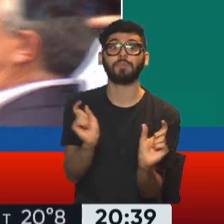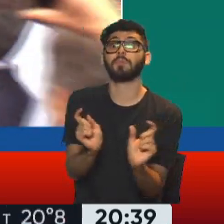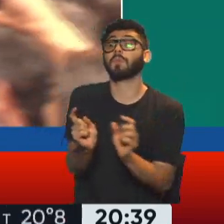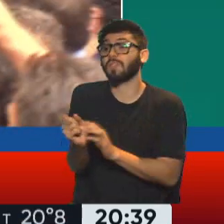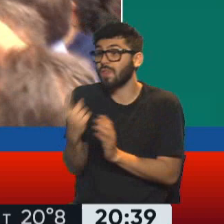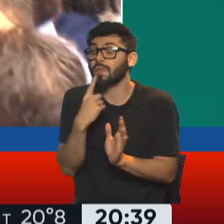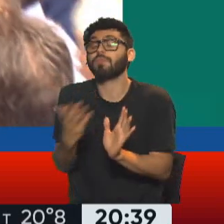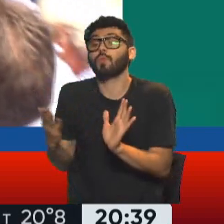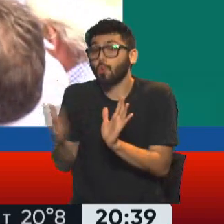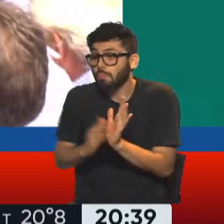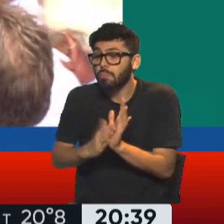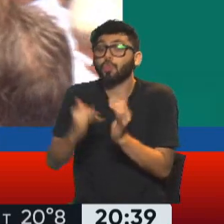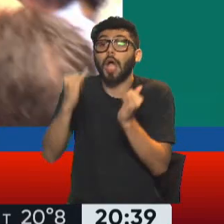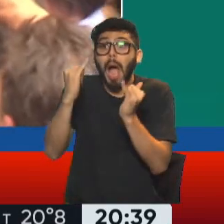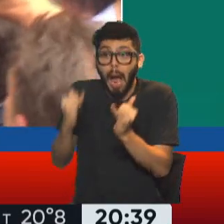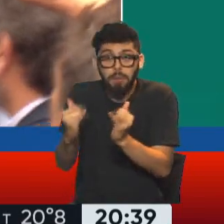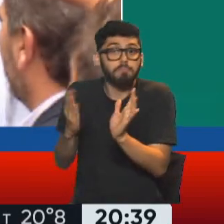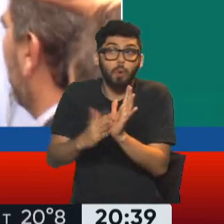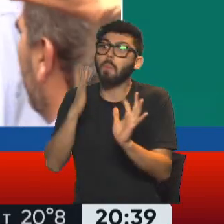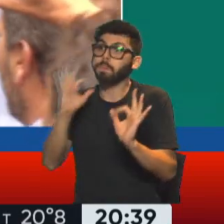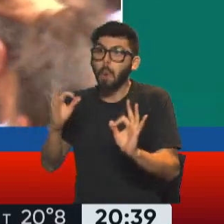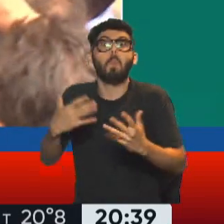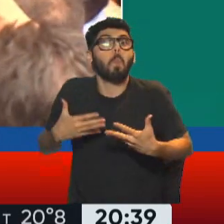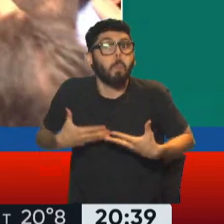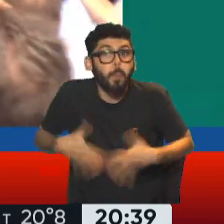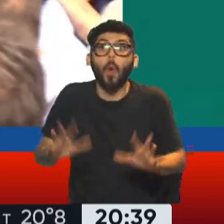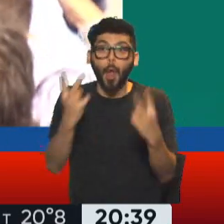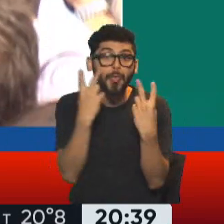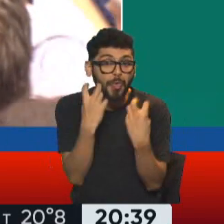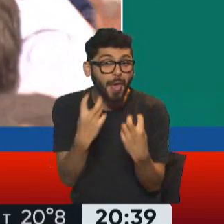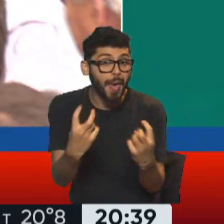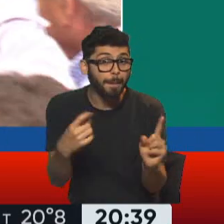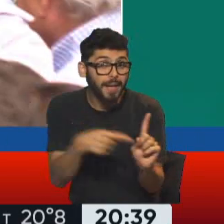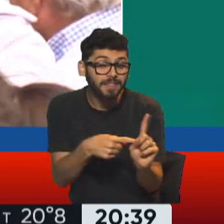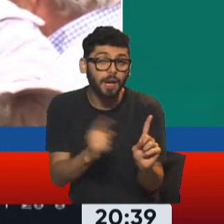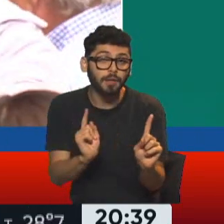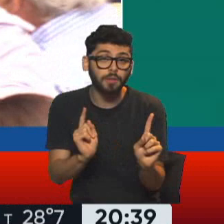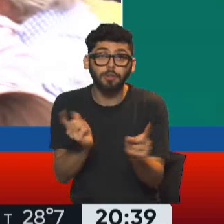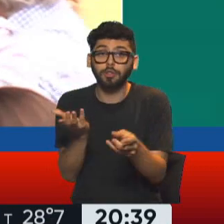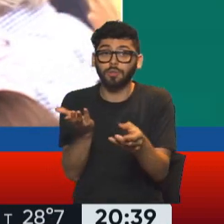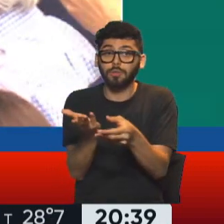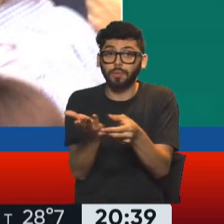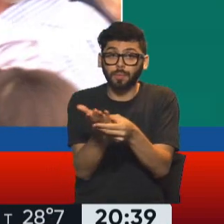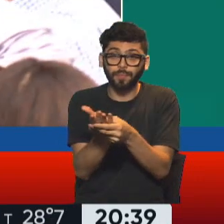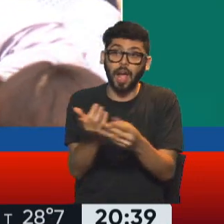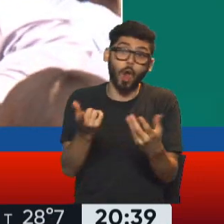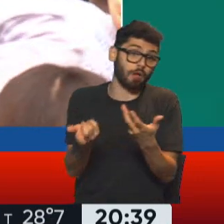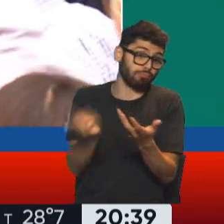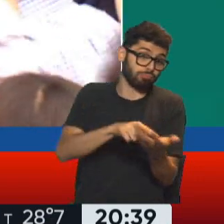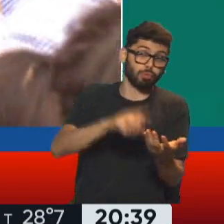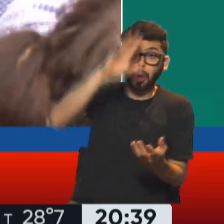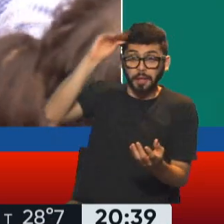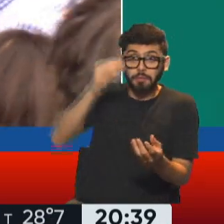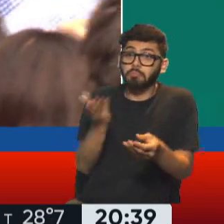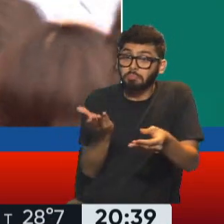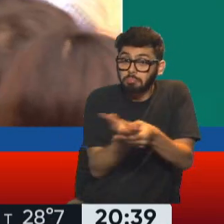vehementes, concordantes y suficientes como para llevar adelante una investigación, en las causas que están del otro lado de la grieta también